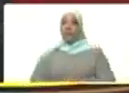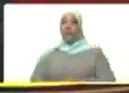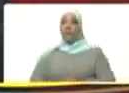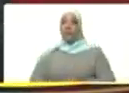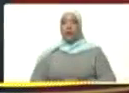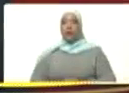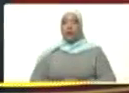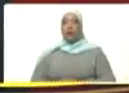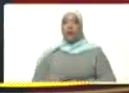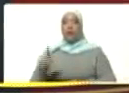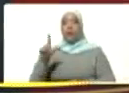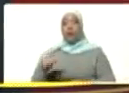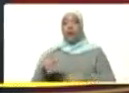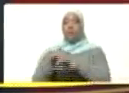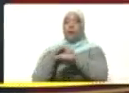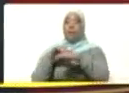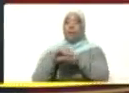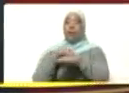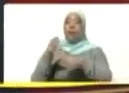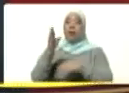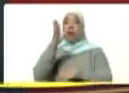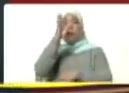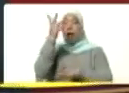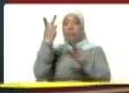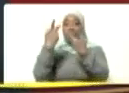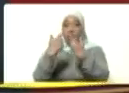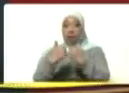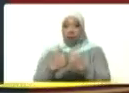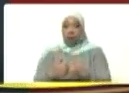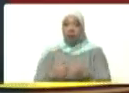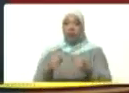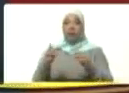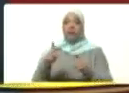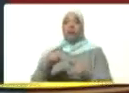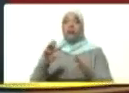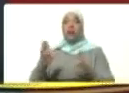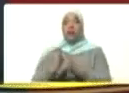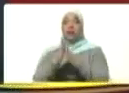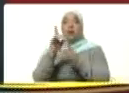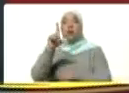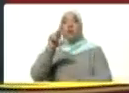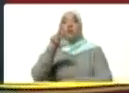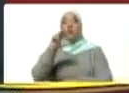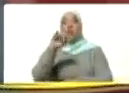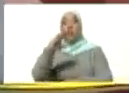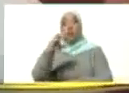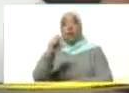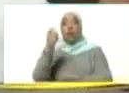Al ministro de Finanzas de Santa Lucía, honorable Wendy Girac.